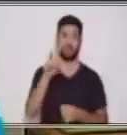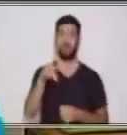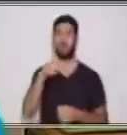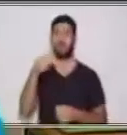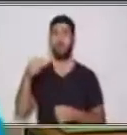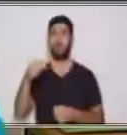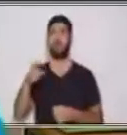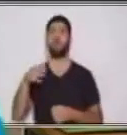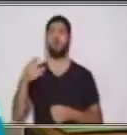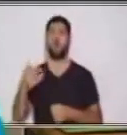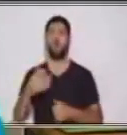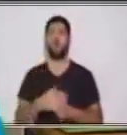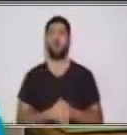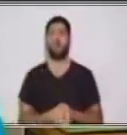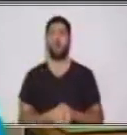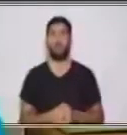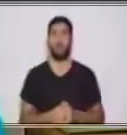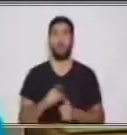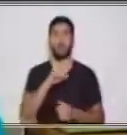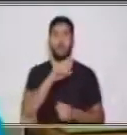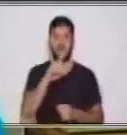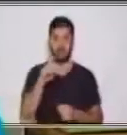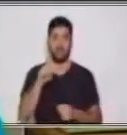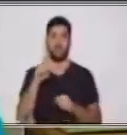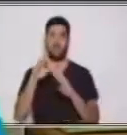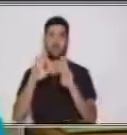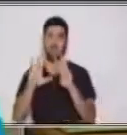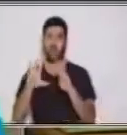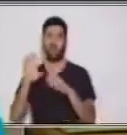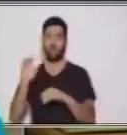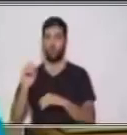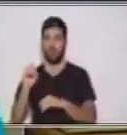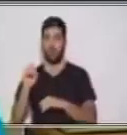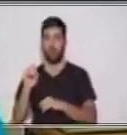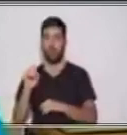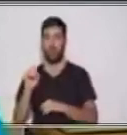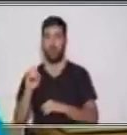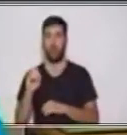a ser igual a